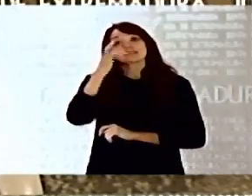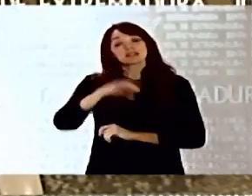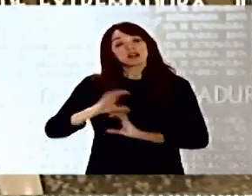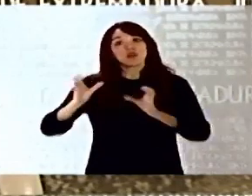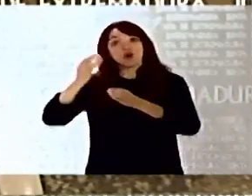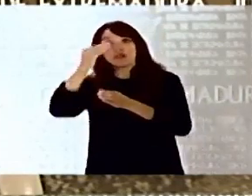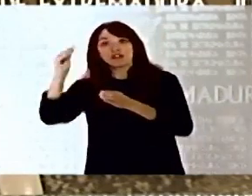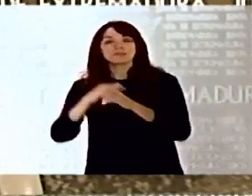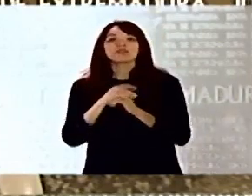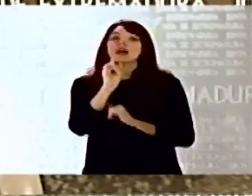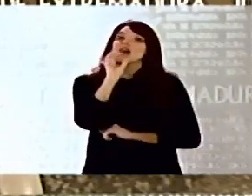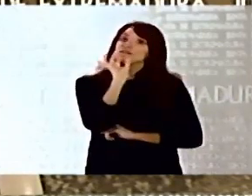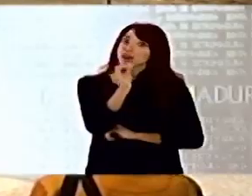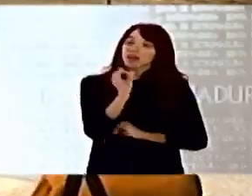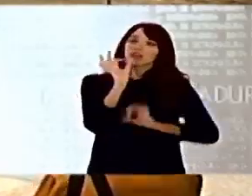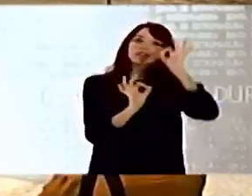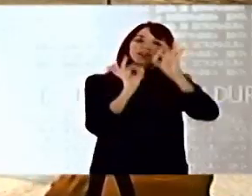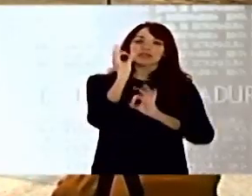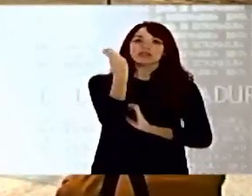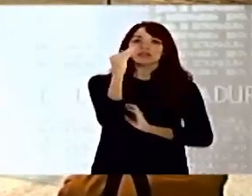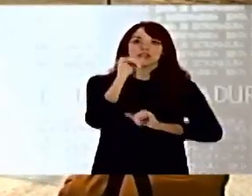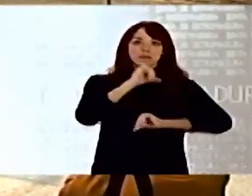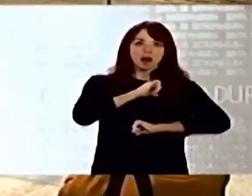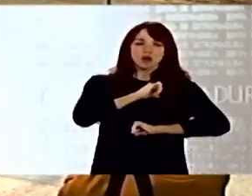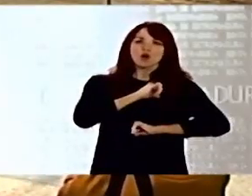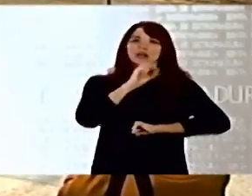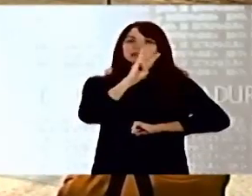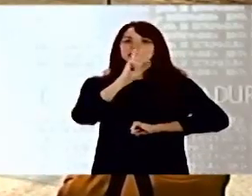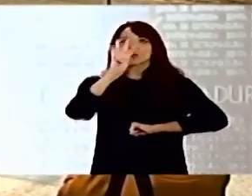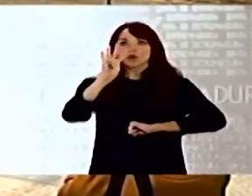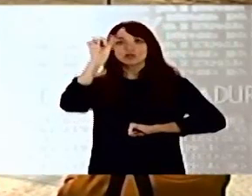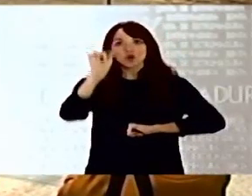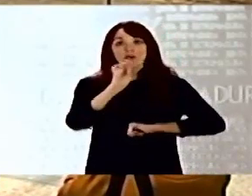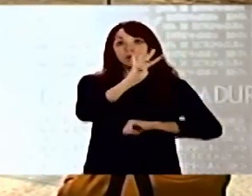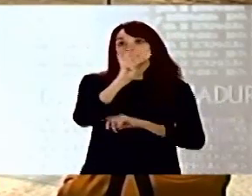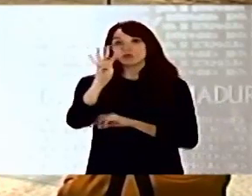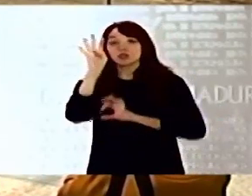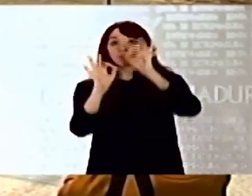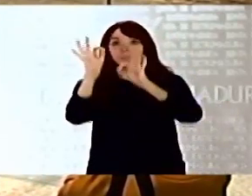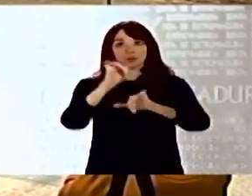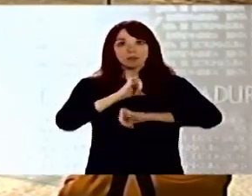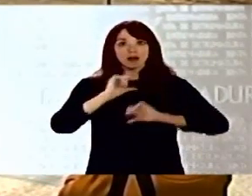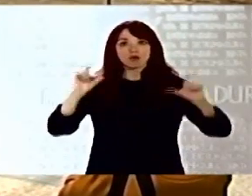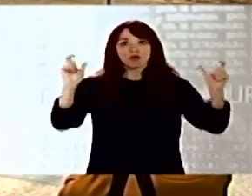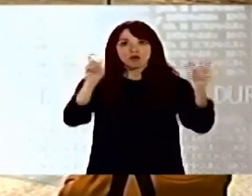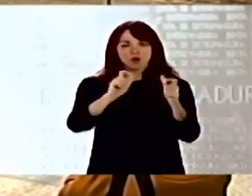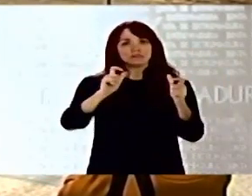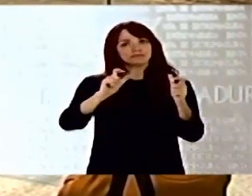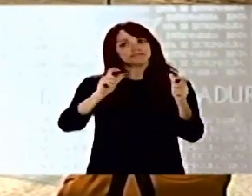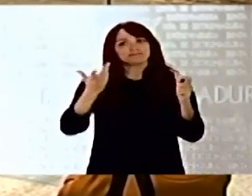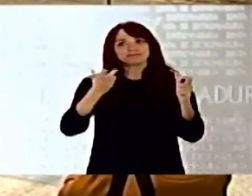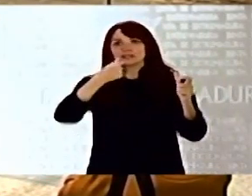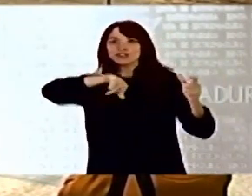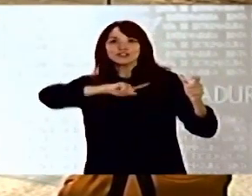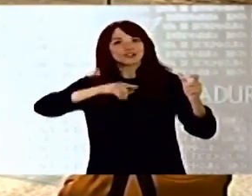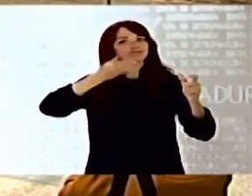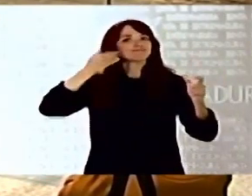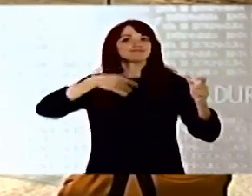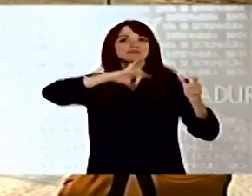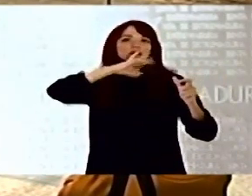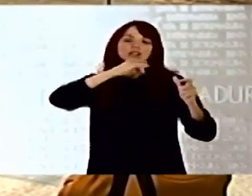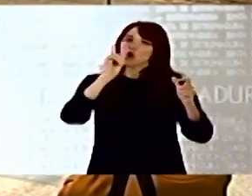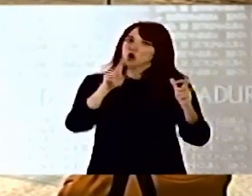una tasa de paro juvenil que se sitúa en el 34,44%, que no debe ser halagüeña para ningún gobierno, no lo es